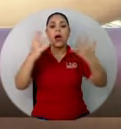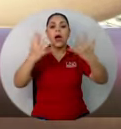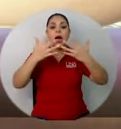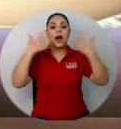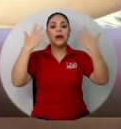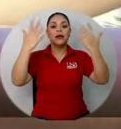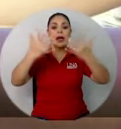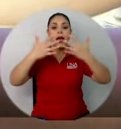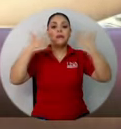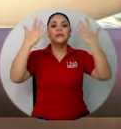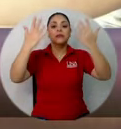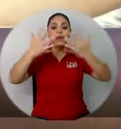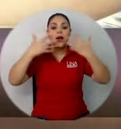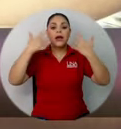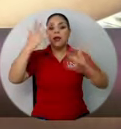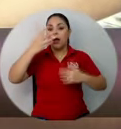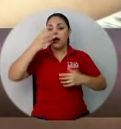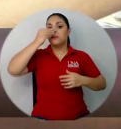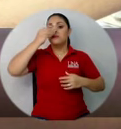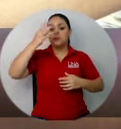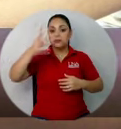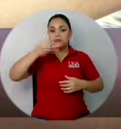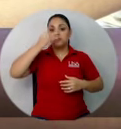aire que respiramos en la